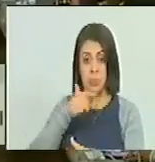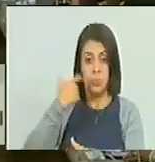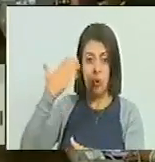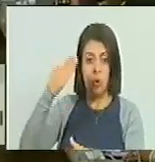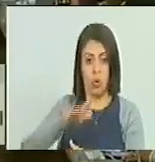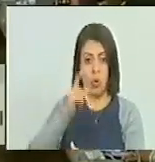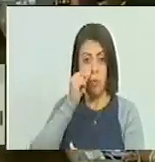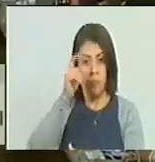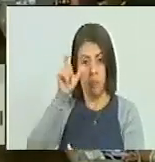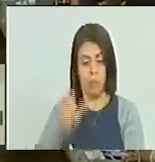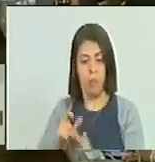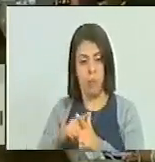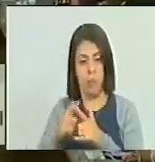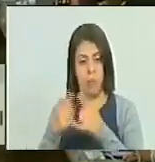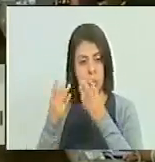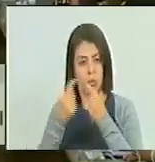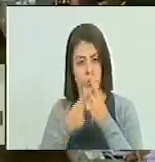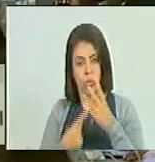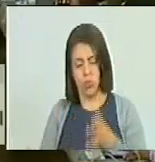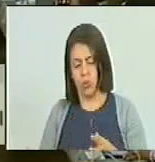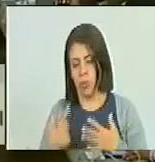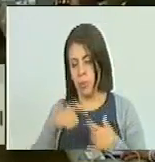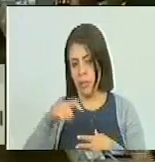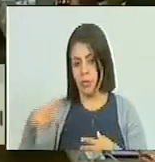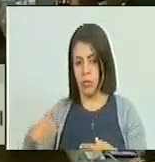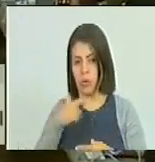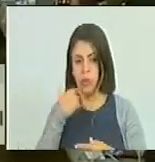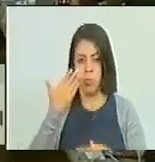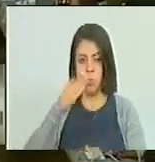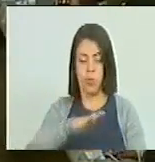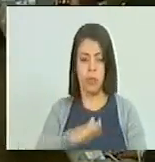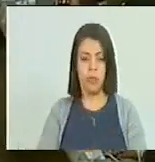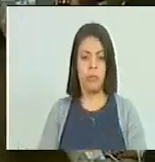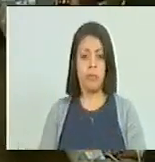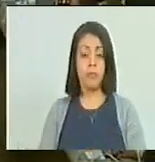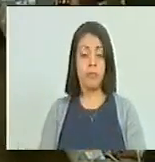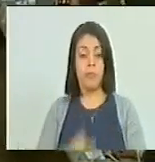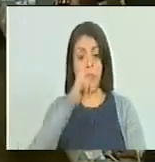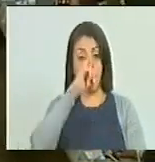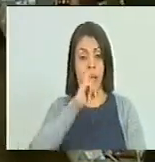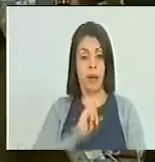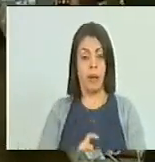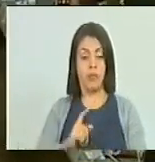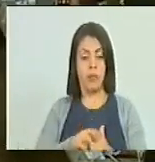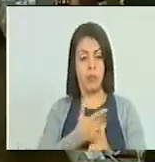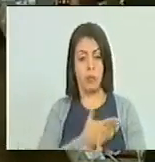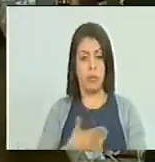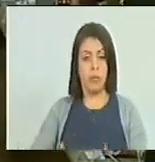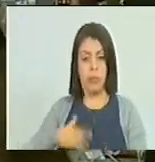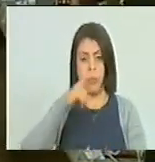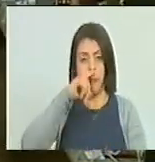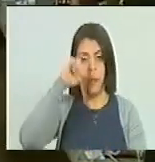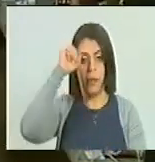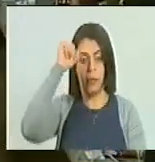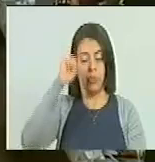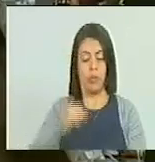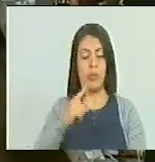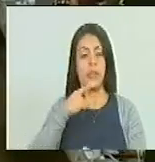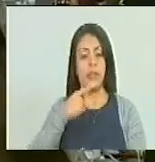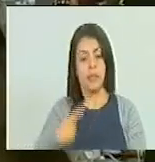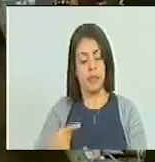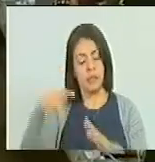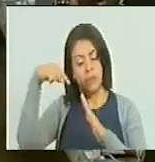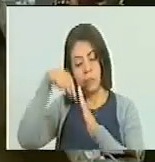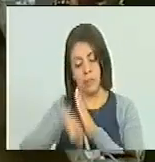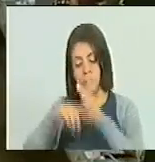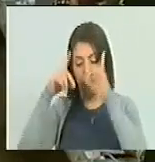vida, y así decenas y decenas de venezolanos. En ese año, el presidente Nicolás Maduro decide